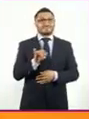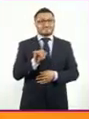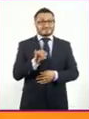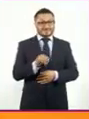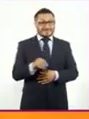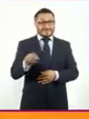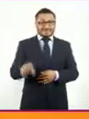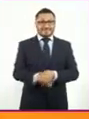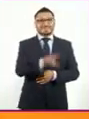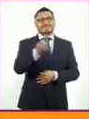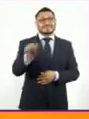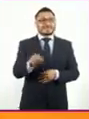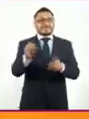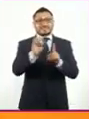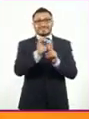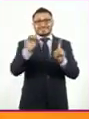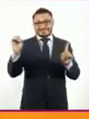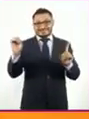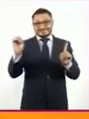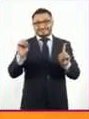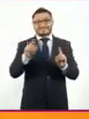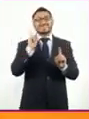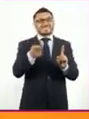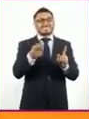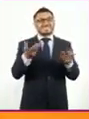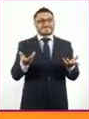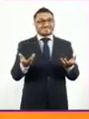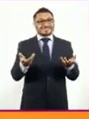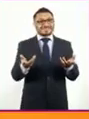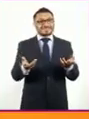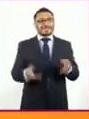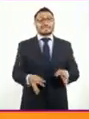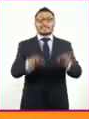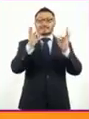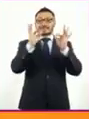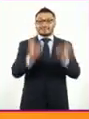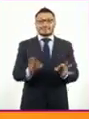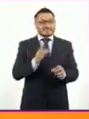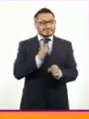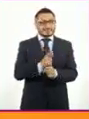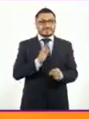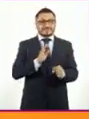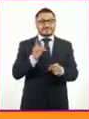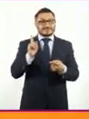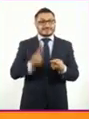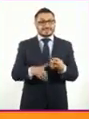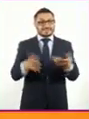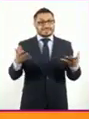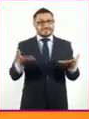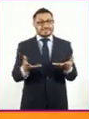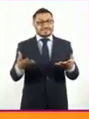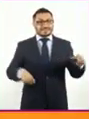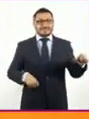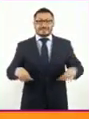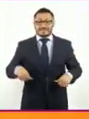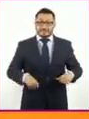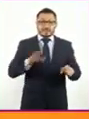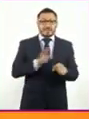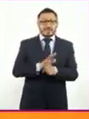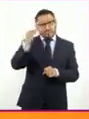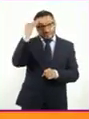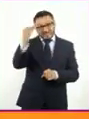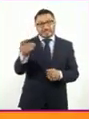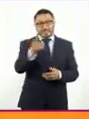Y después, organizarse, es decir, determinar quién llevará a cabo las acciones, en qué tiempos y en